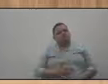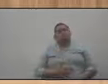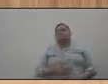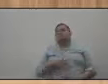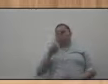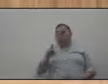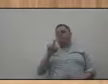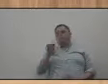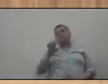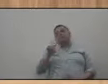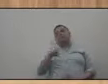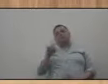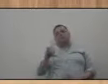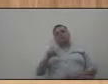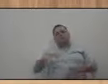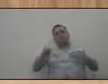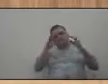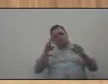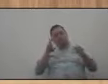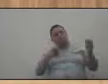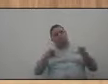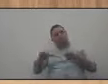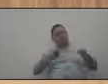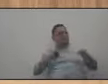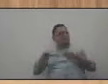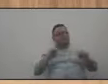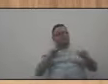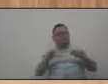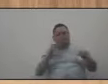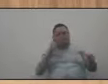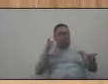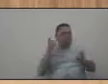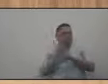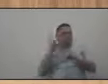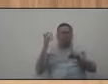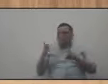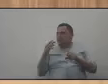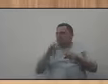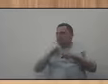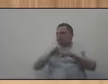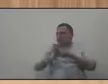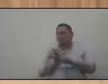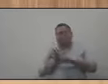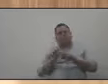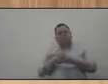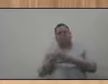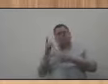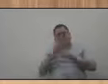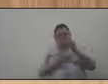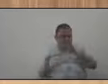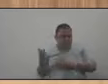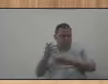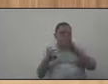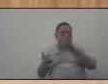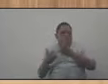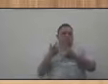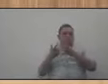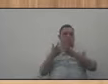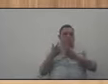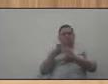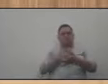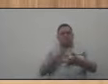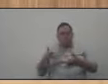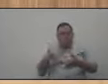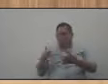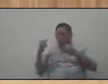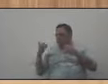y ajustarse a todas las circunstancias y los graves efectos que trajo esta pandemia. Puso a prueba nuestro sistema de salud y nos